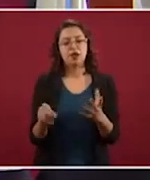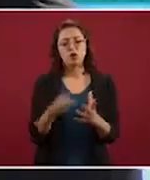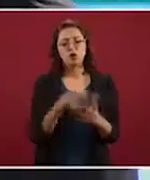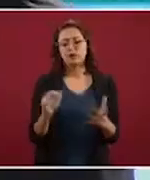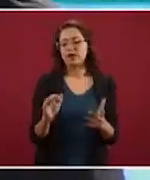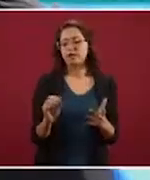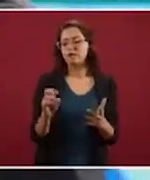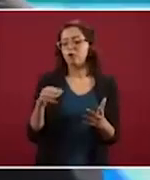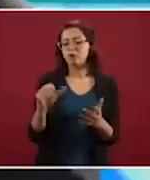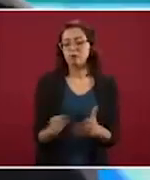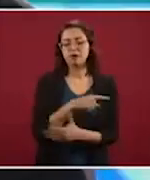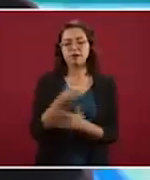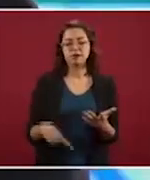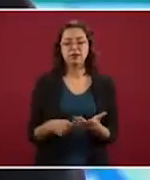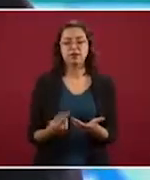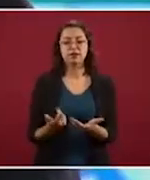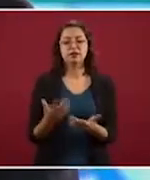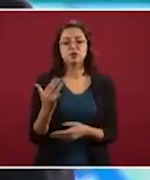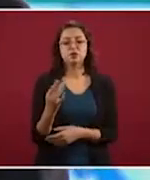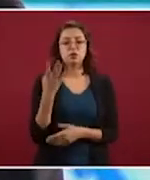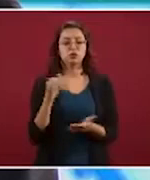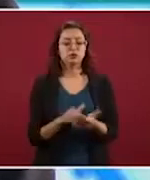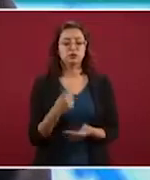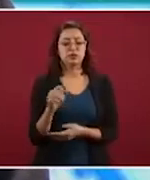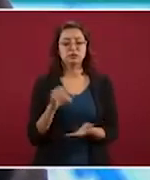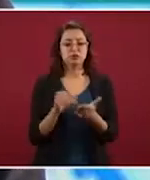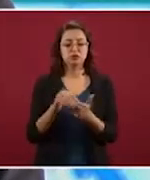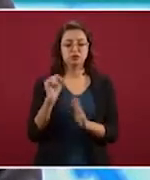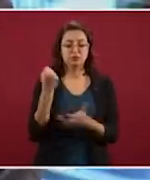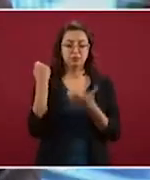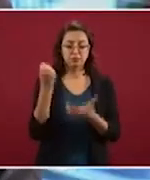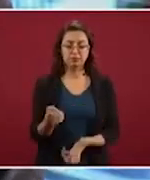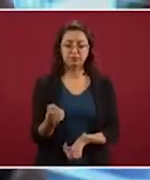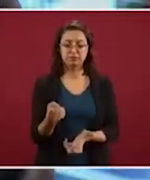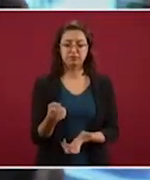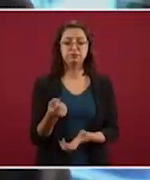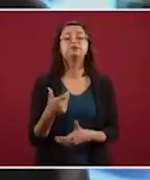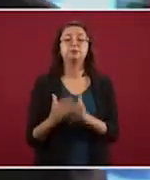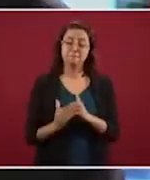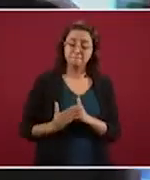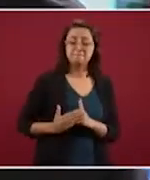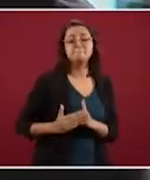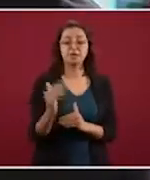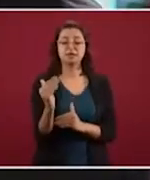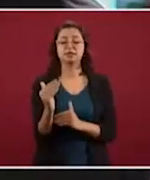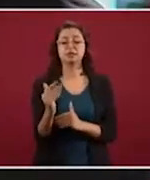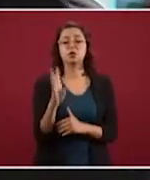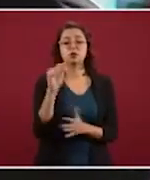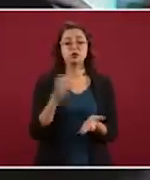estimada de 54.100 millones de pesos. Más capacidad se generará en